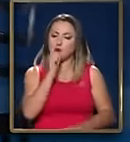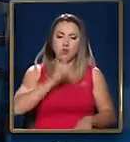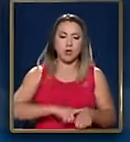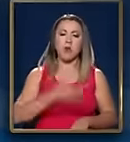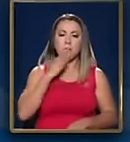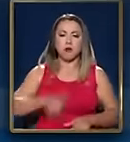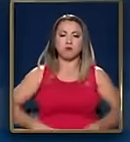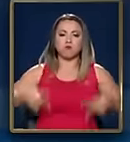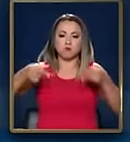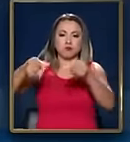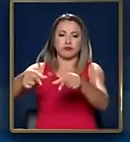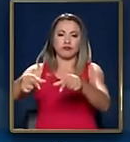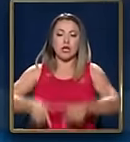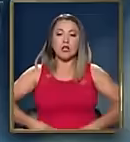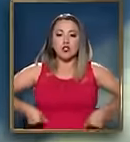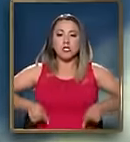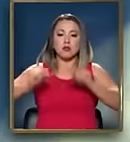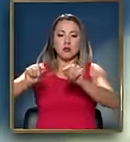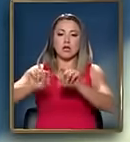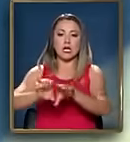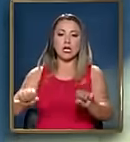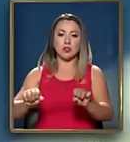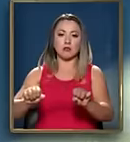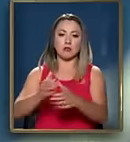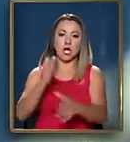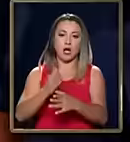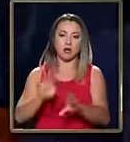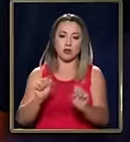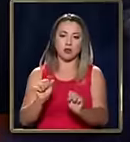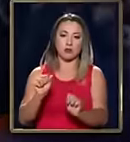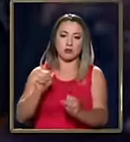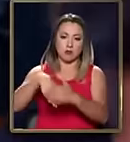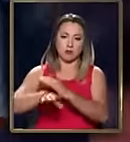tiempo, doctor, le dejo los calzoncillos. Entonces...